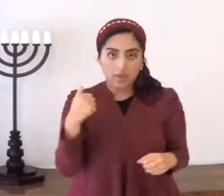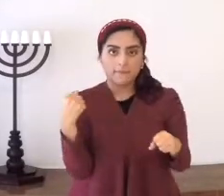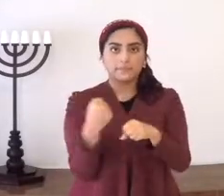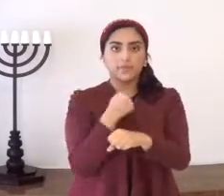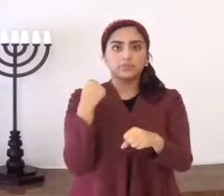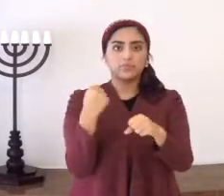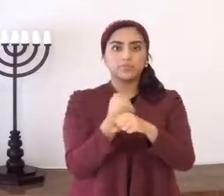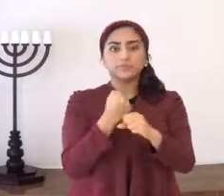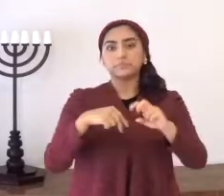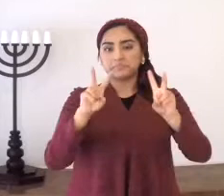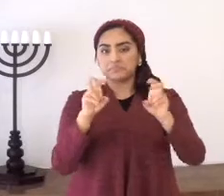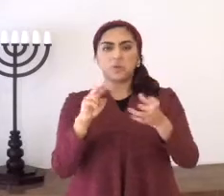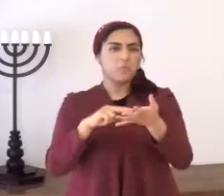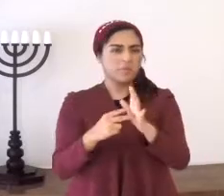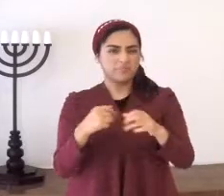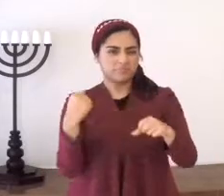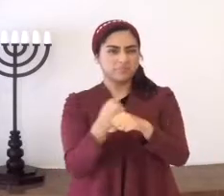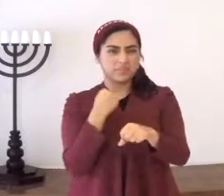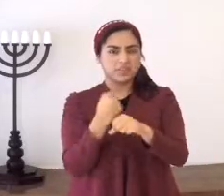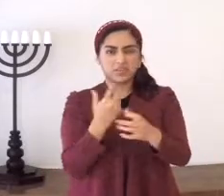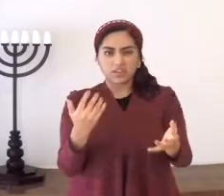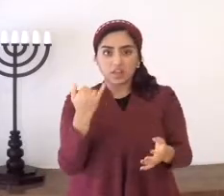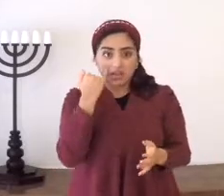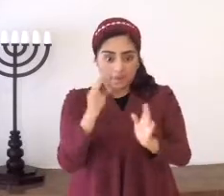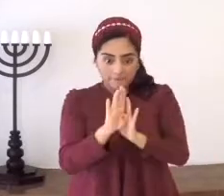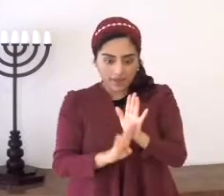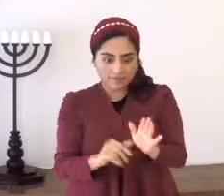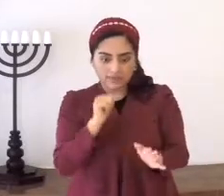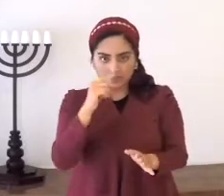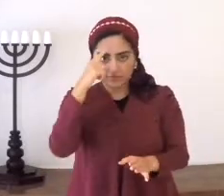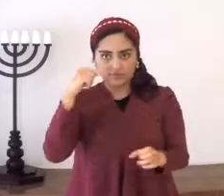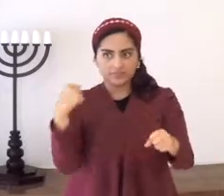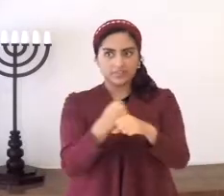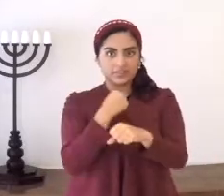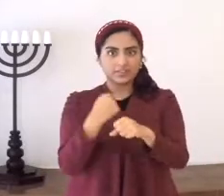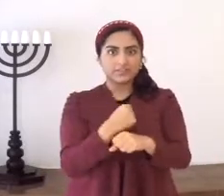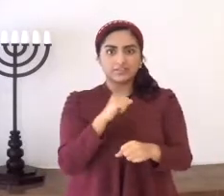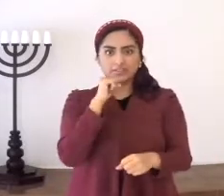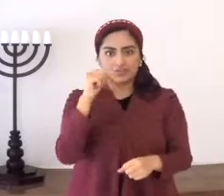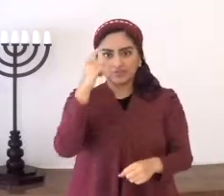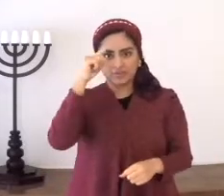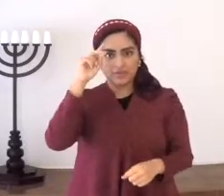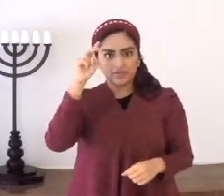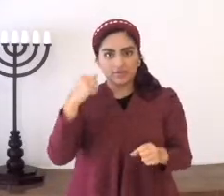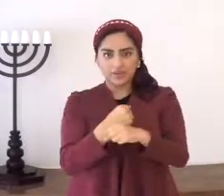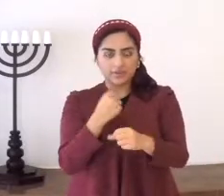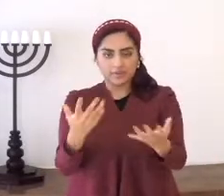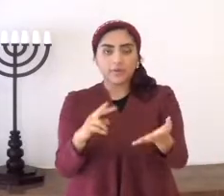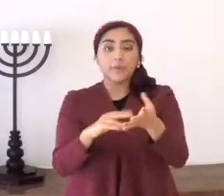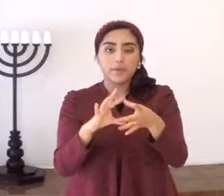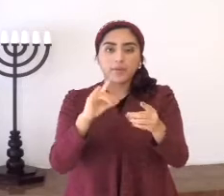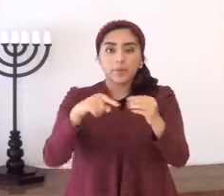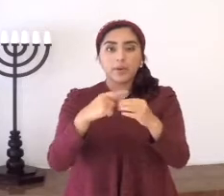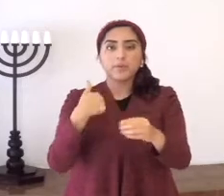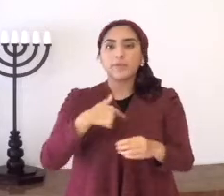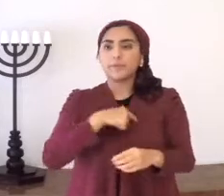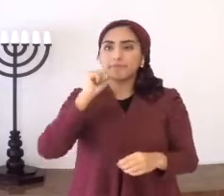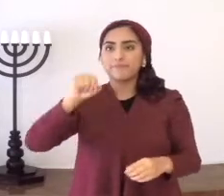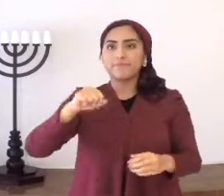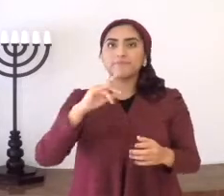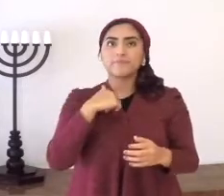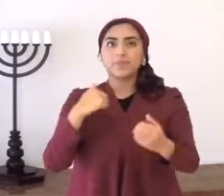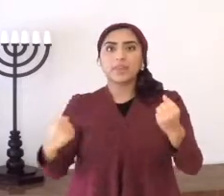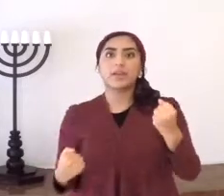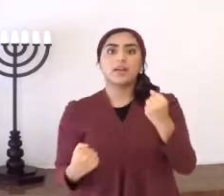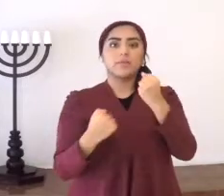que contendáis ardientemente por la fe. ¿Qué es eso de contender si la Biblia no es para contender, la Tanaj no es para contender? Se